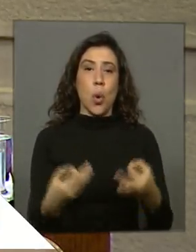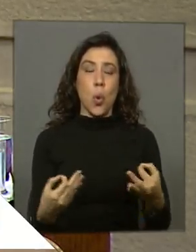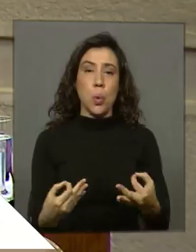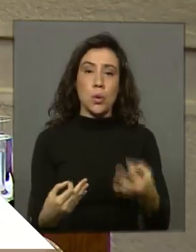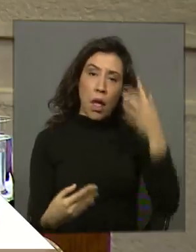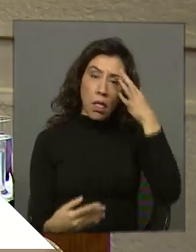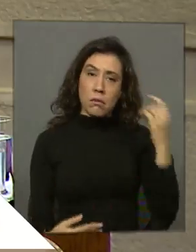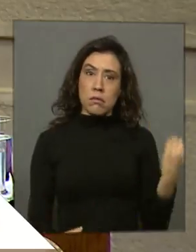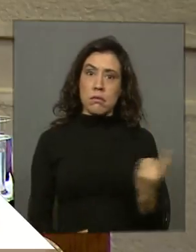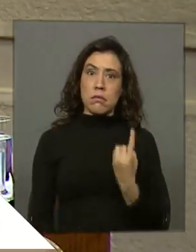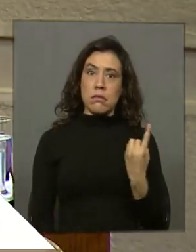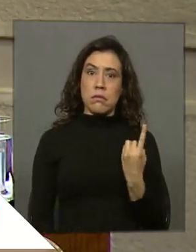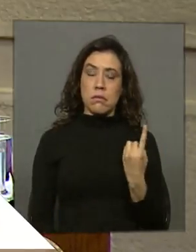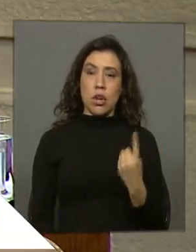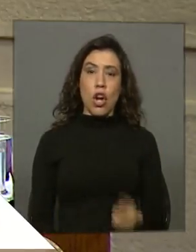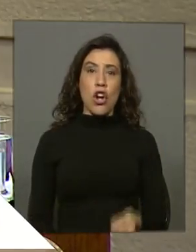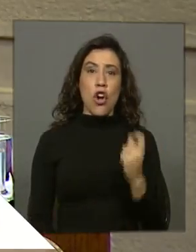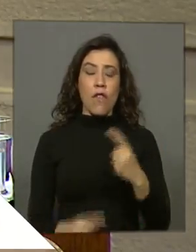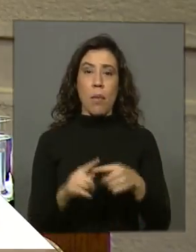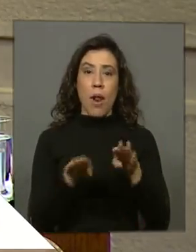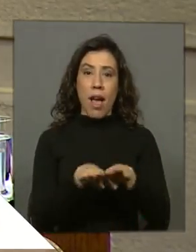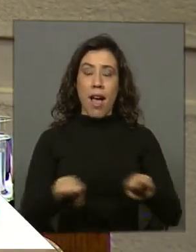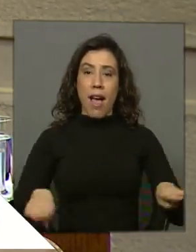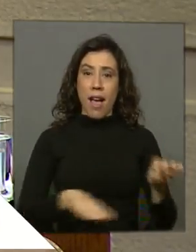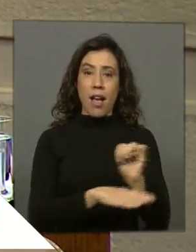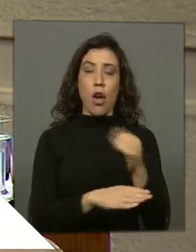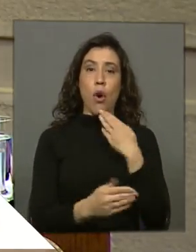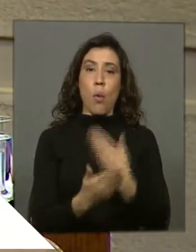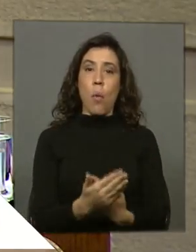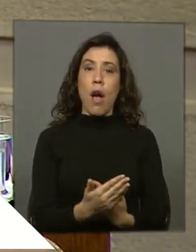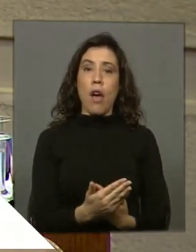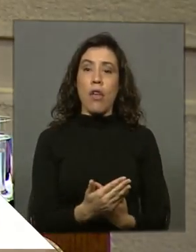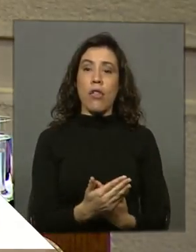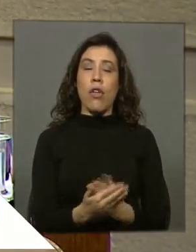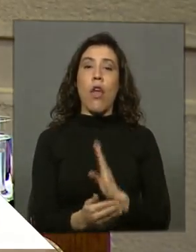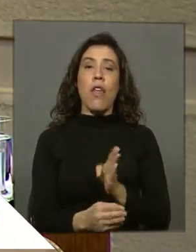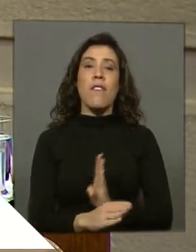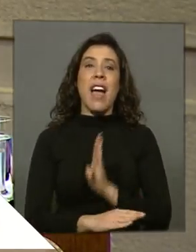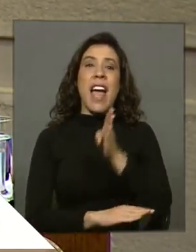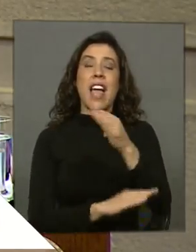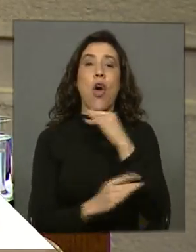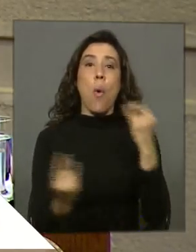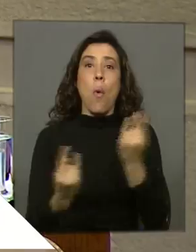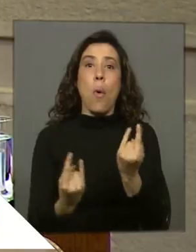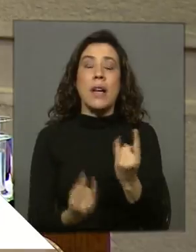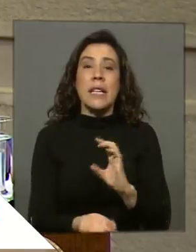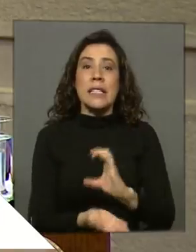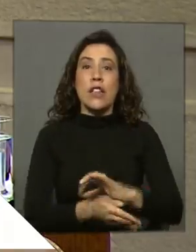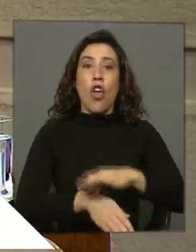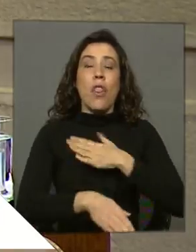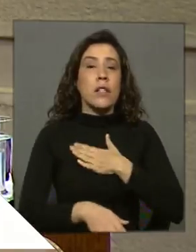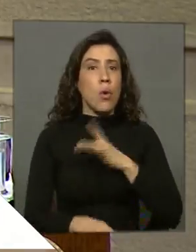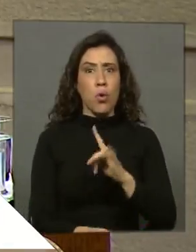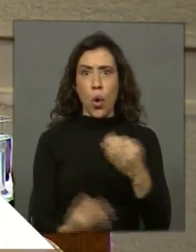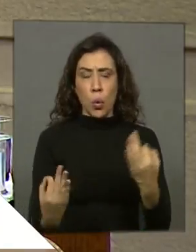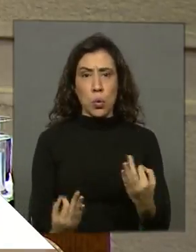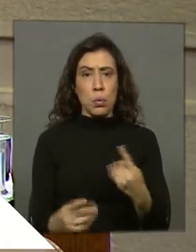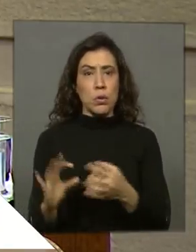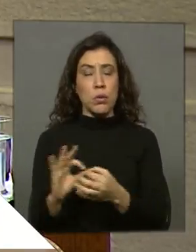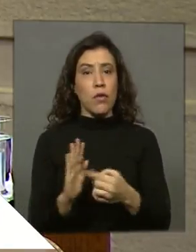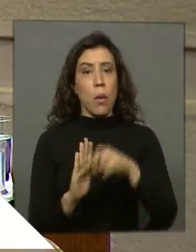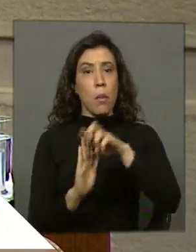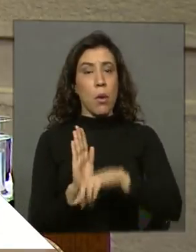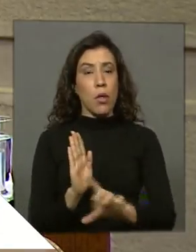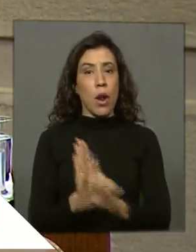arbitraria cobrar por el estacionamiento cuando se debe asistir de urgencia a un centro de salud no corresponde por ello el